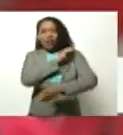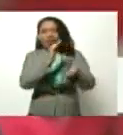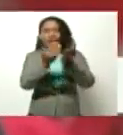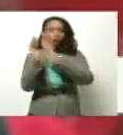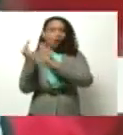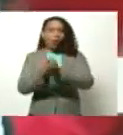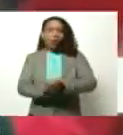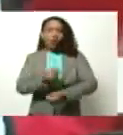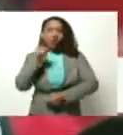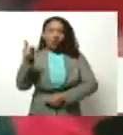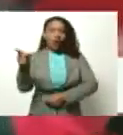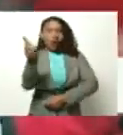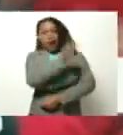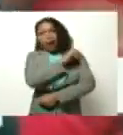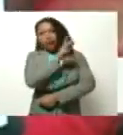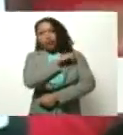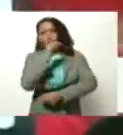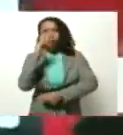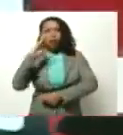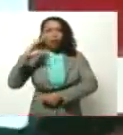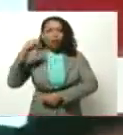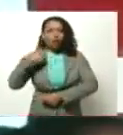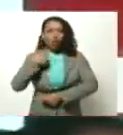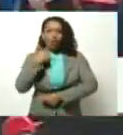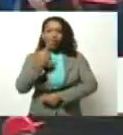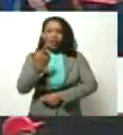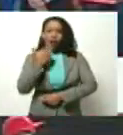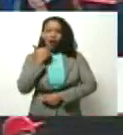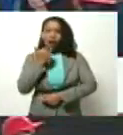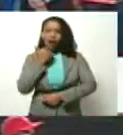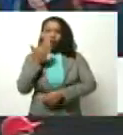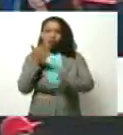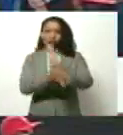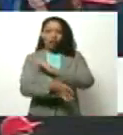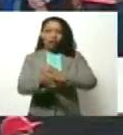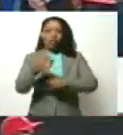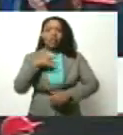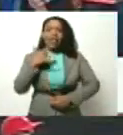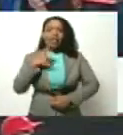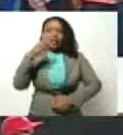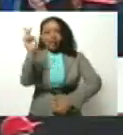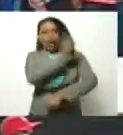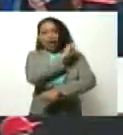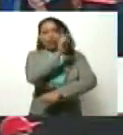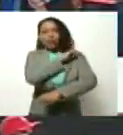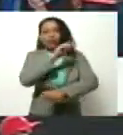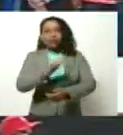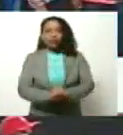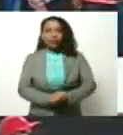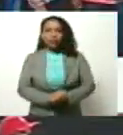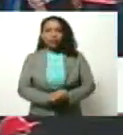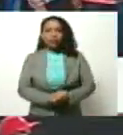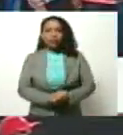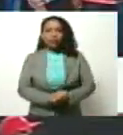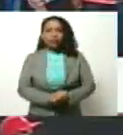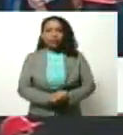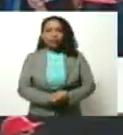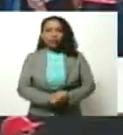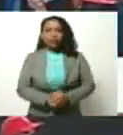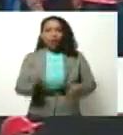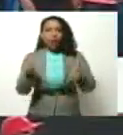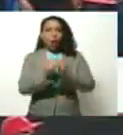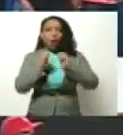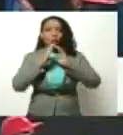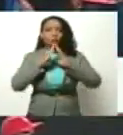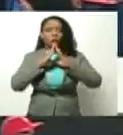usted es jefe de Bueno yo les voy a decir algo siéntase jefe con